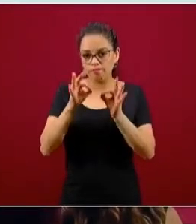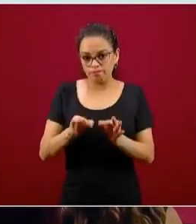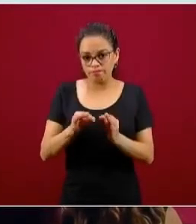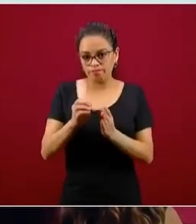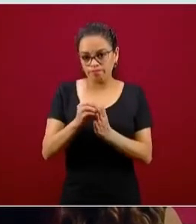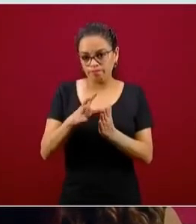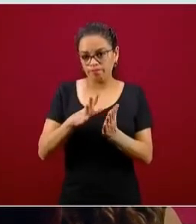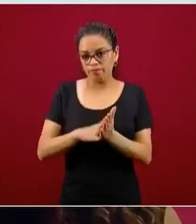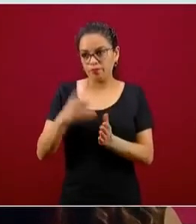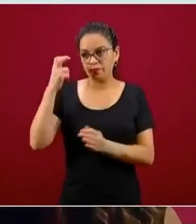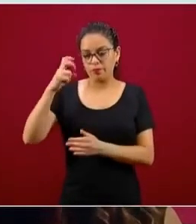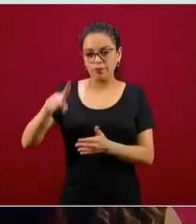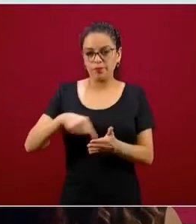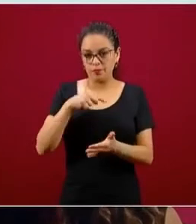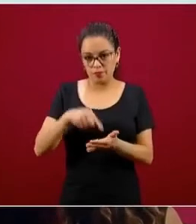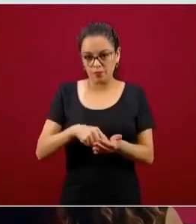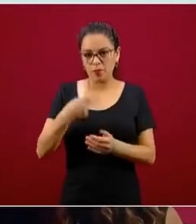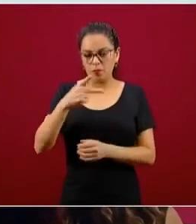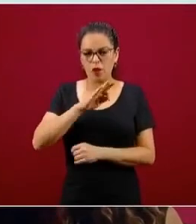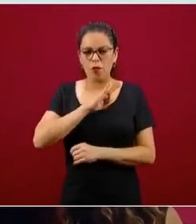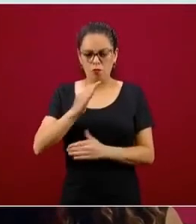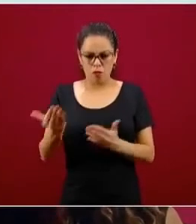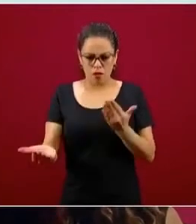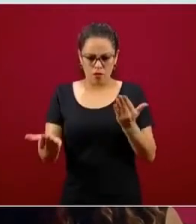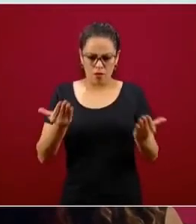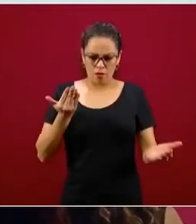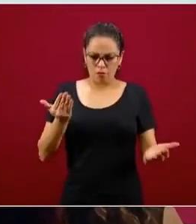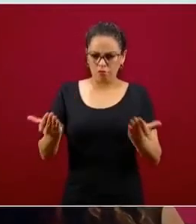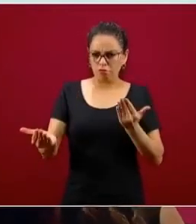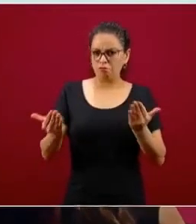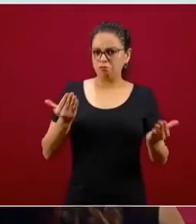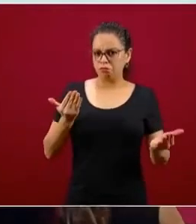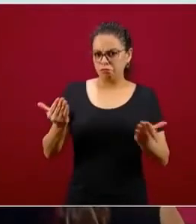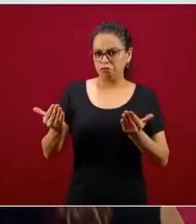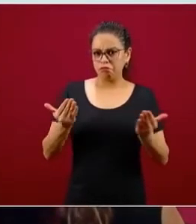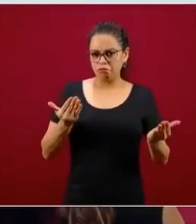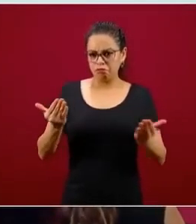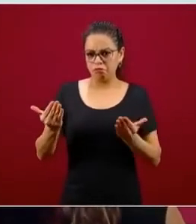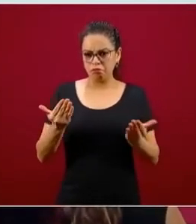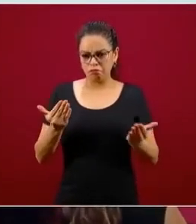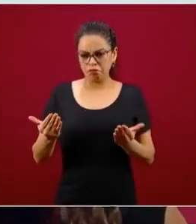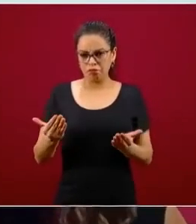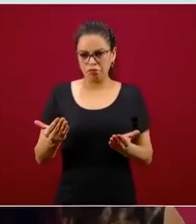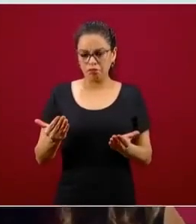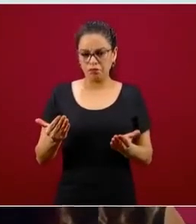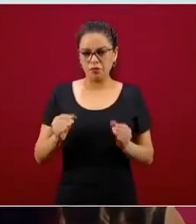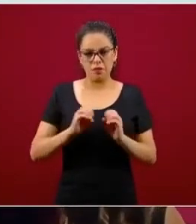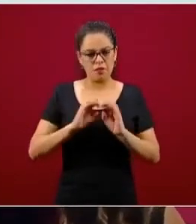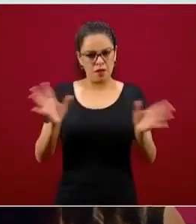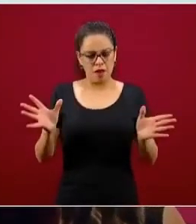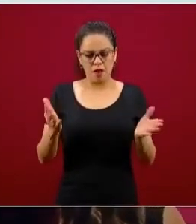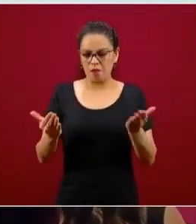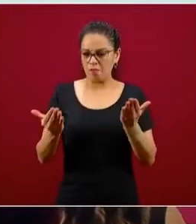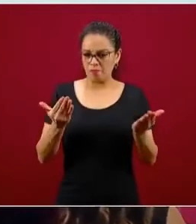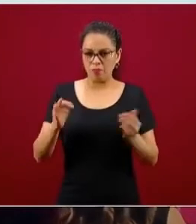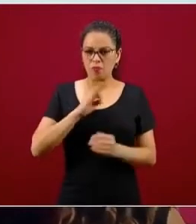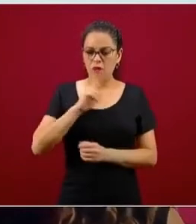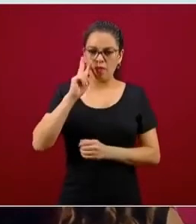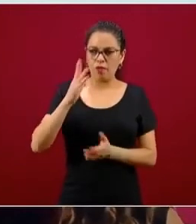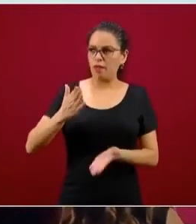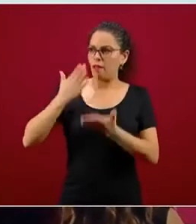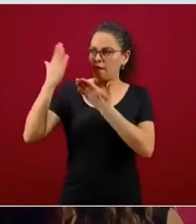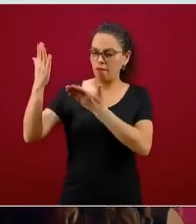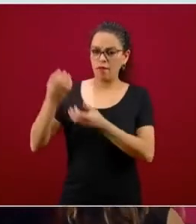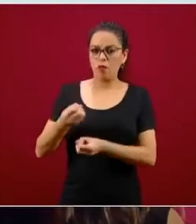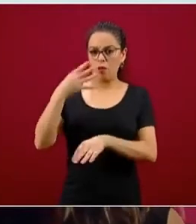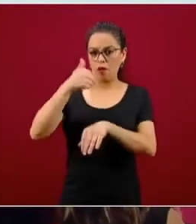caso, de todos modos, se puede hacer una comparación como una proporción o como una razón. Ahí pueden ver ustedes las sumas